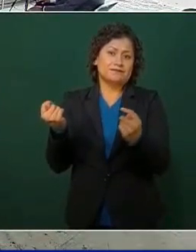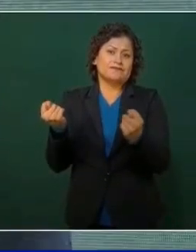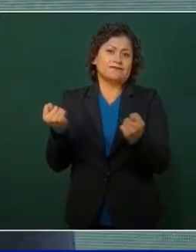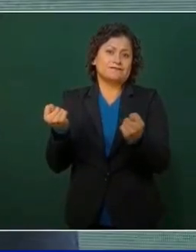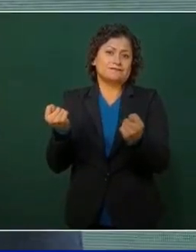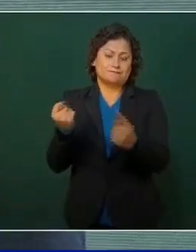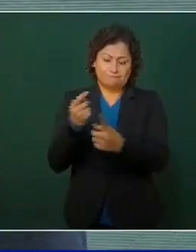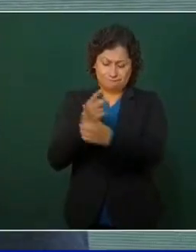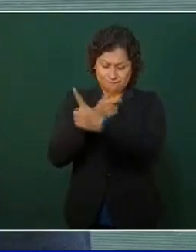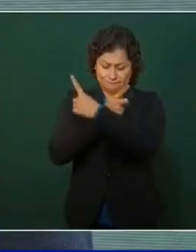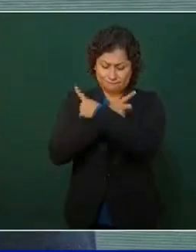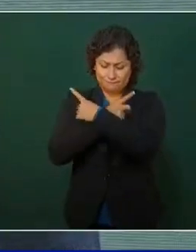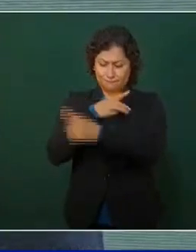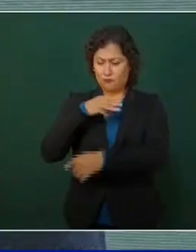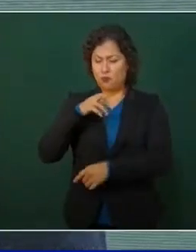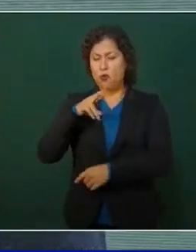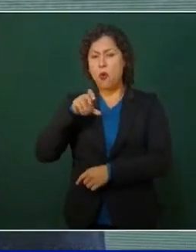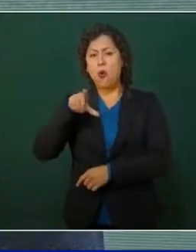son mercenarios.